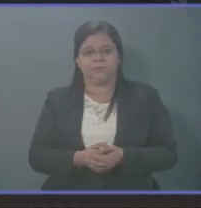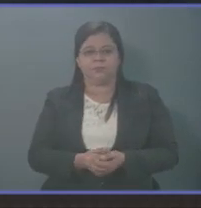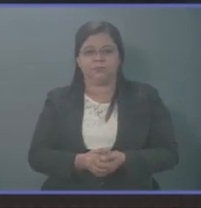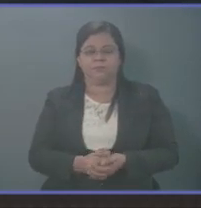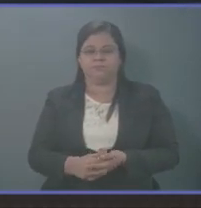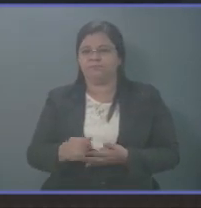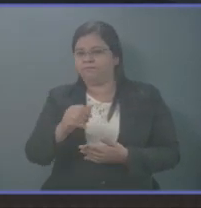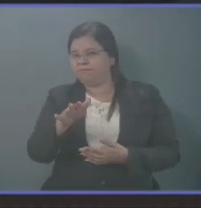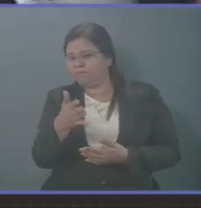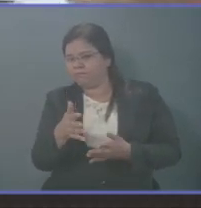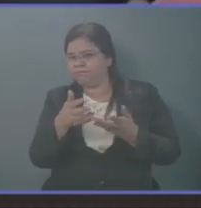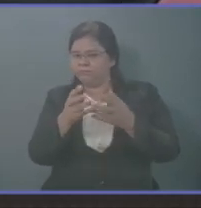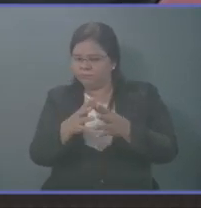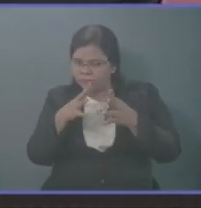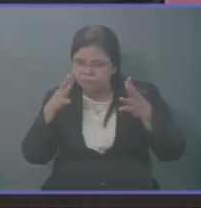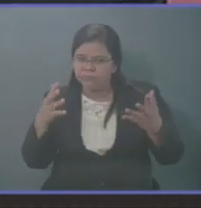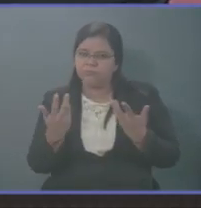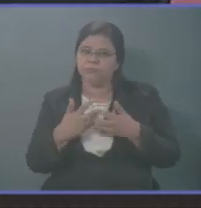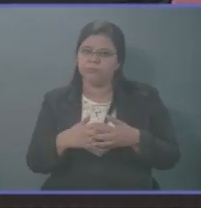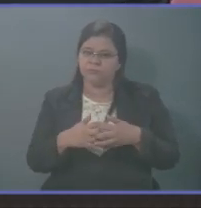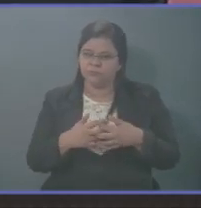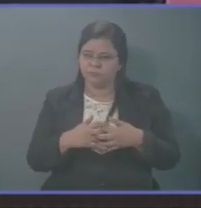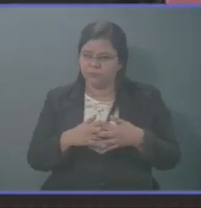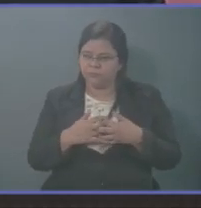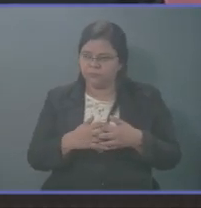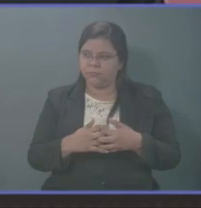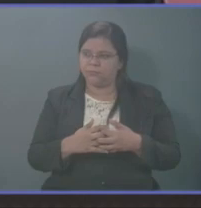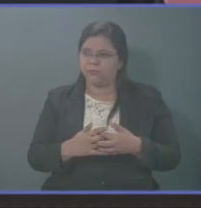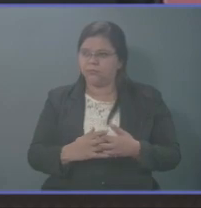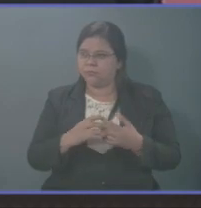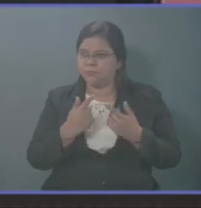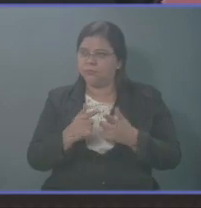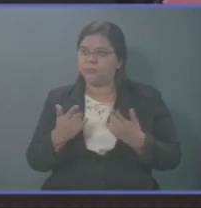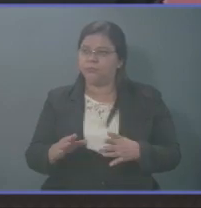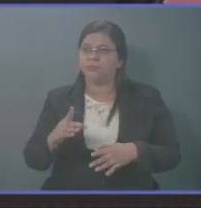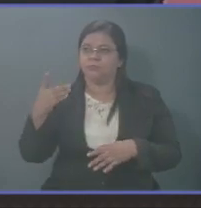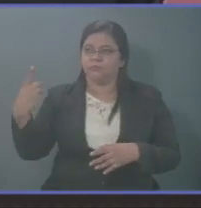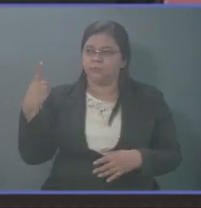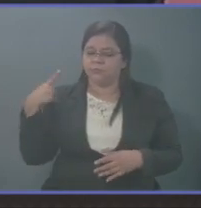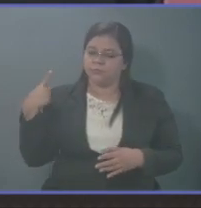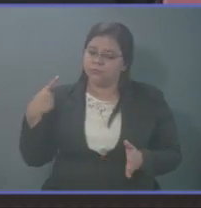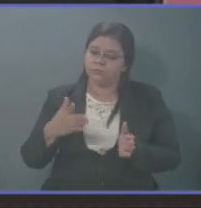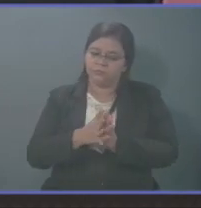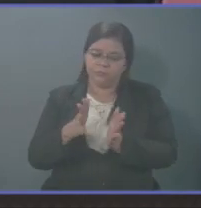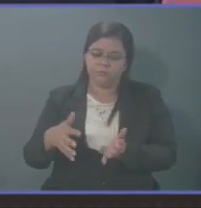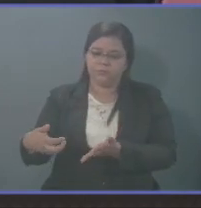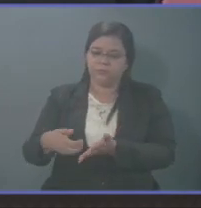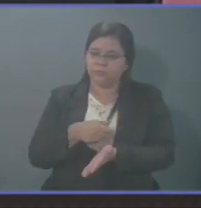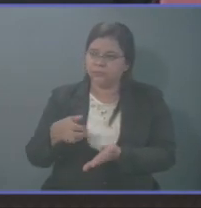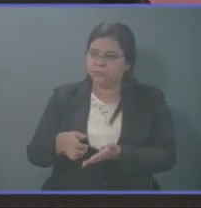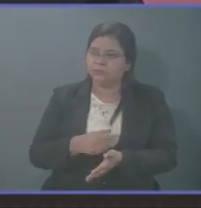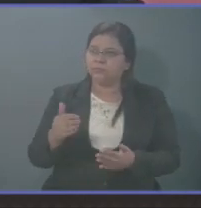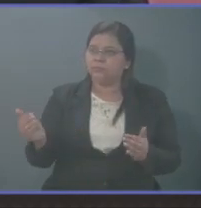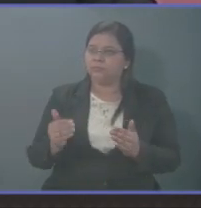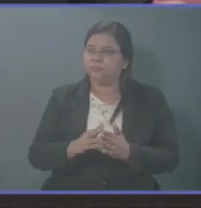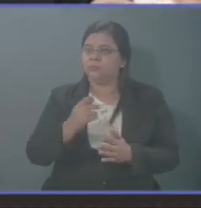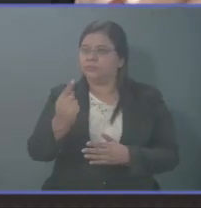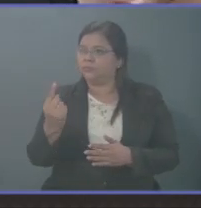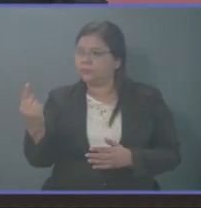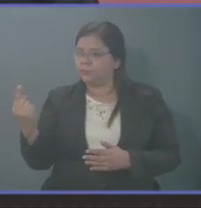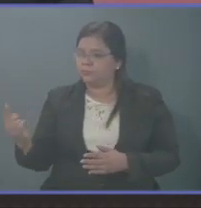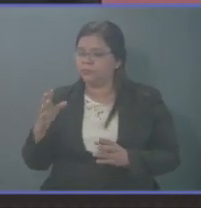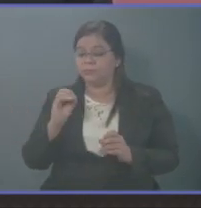medianos o grandes contribuyentes por falta de la Dirección General de Impuestos Internos, así como las personas naturales